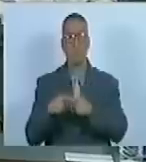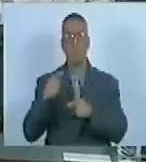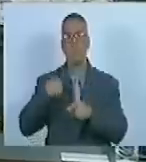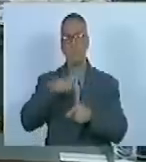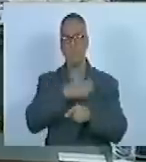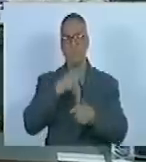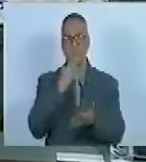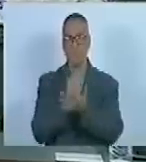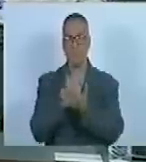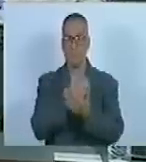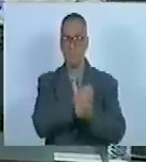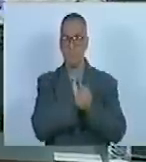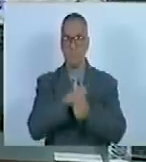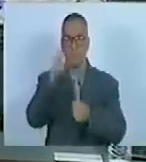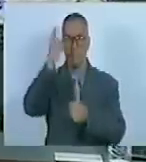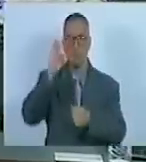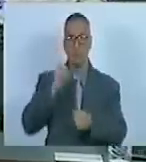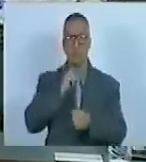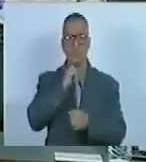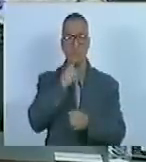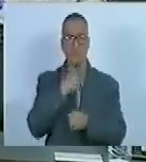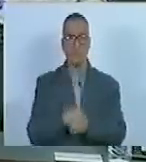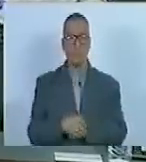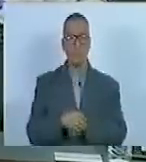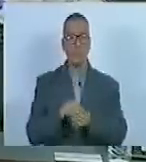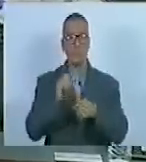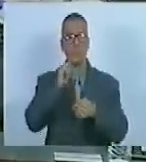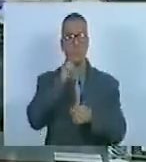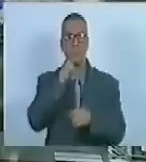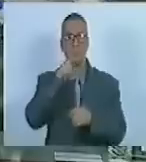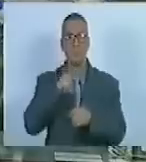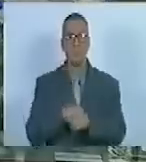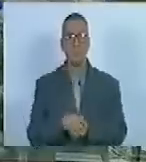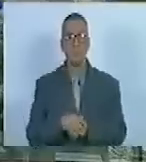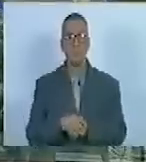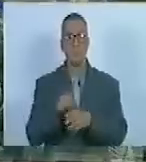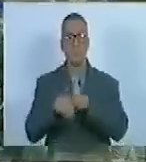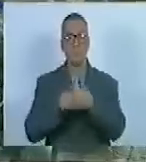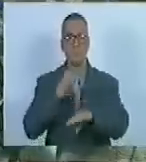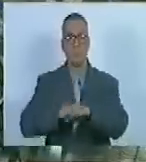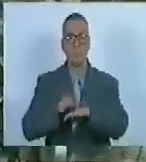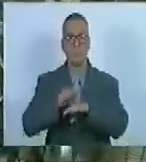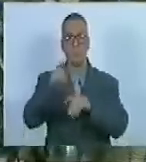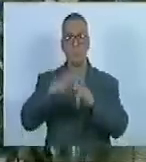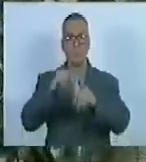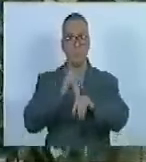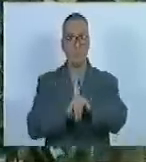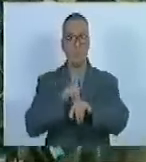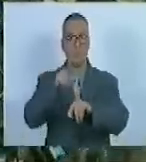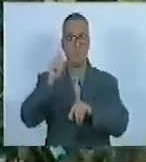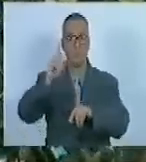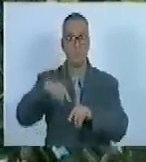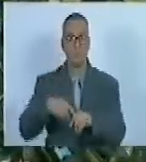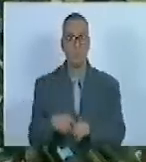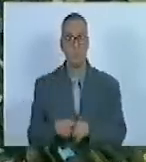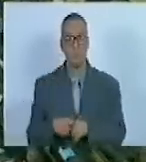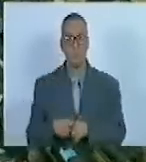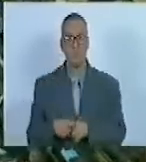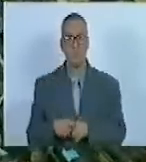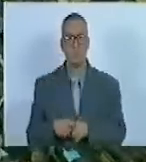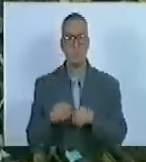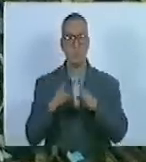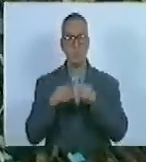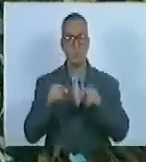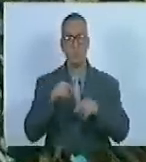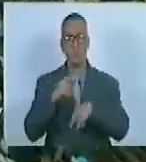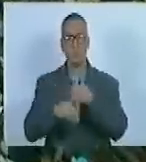que siempre hemos tenido con la Federación Rusa de Rusia por lo que ha ocurrido en ese momento y por supuesto por todos